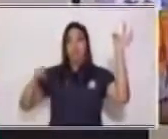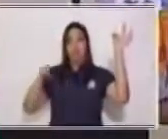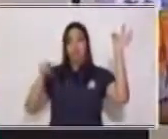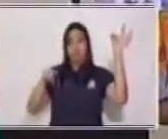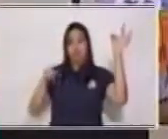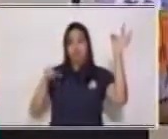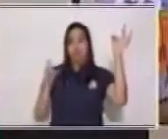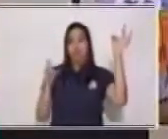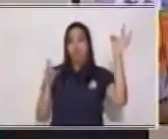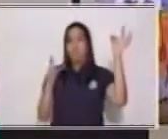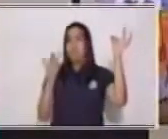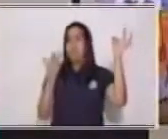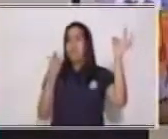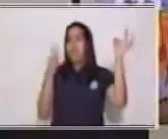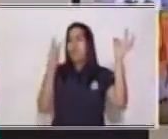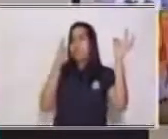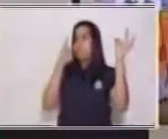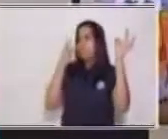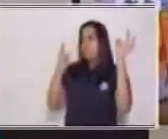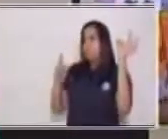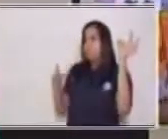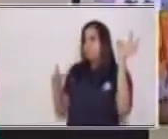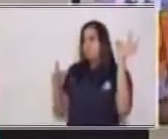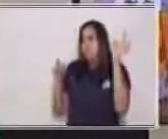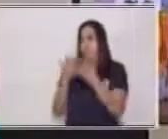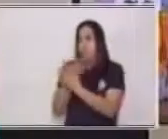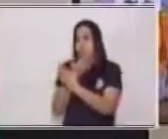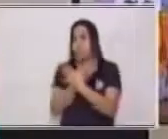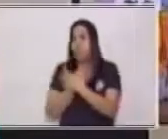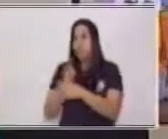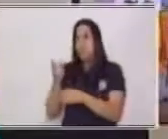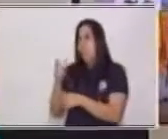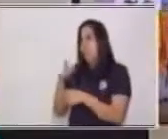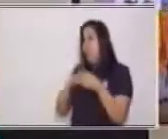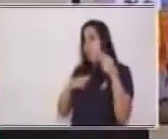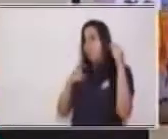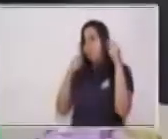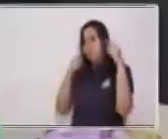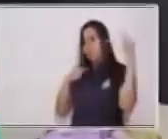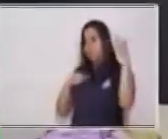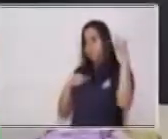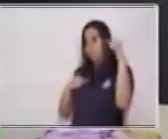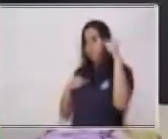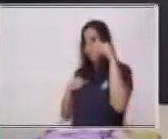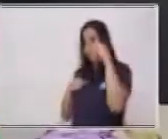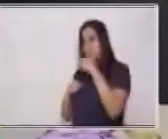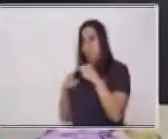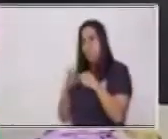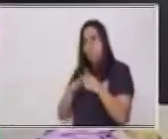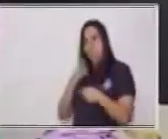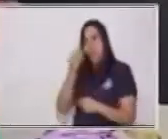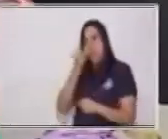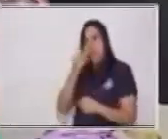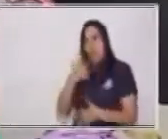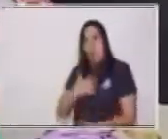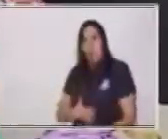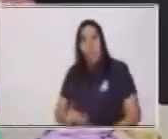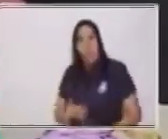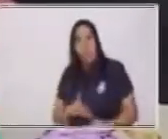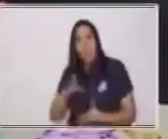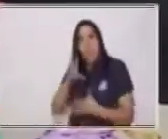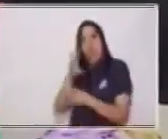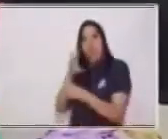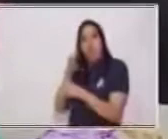muy parecido a una mariquita. Tengo mucha hambre, entonces iré y le chuparé la sangre. ¡No,